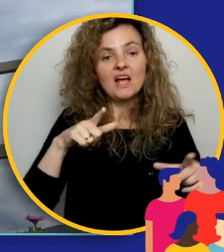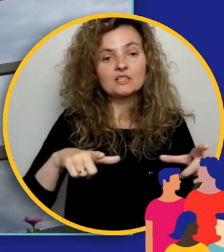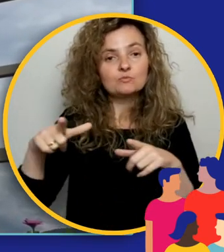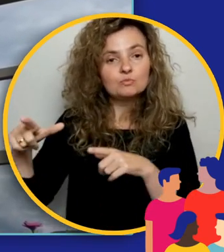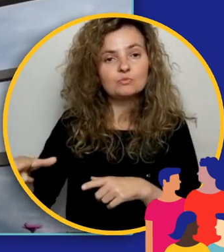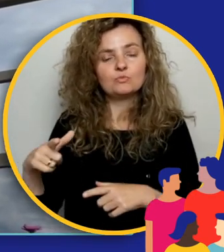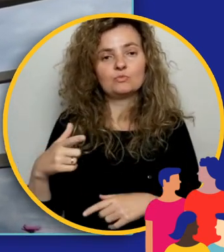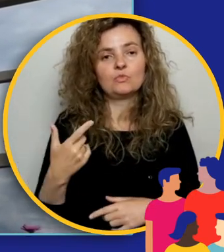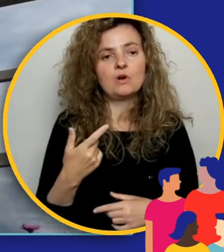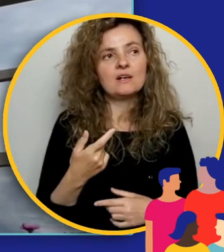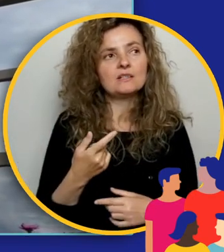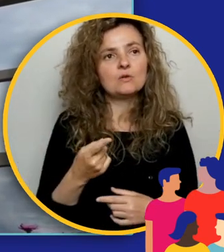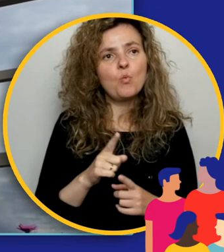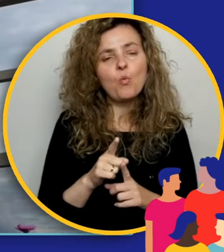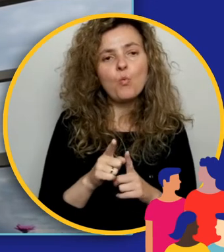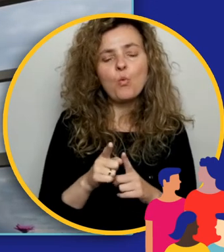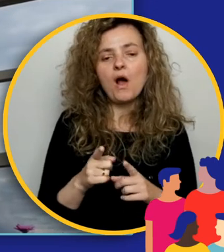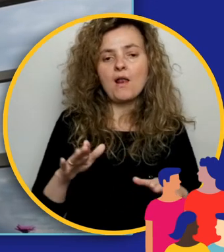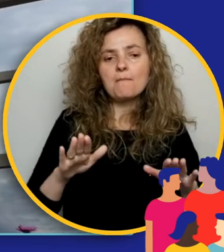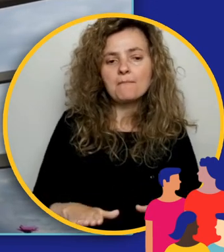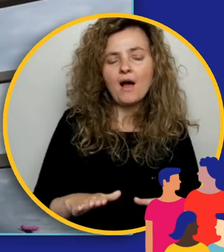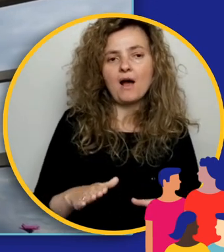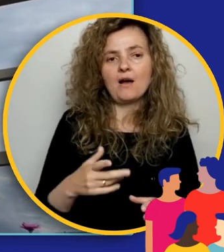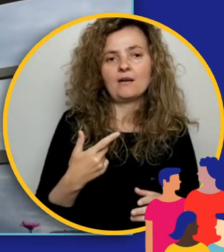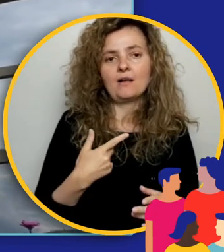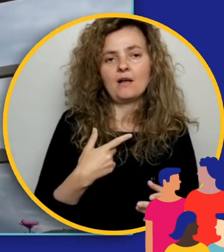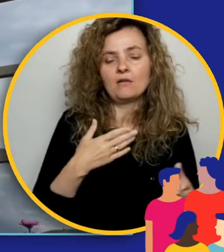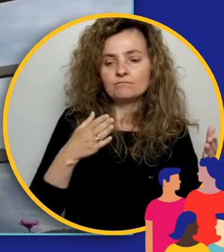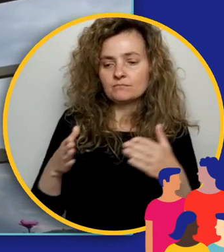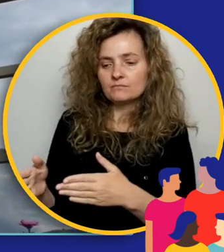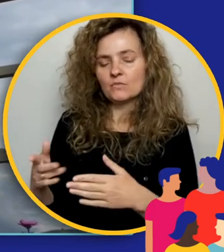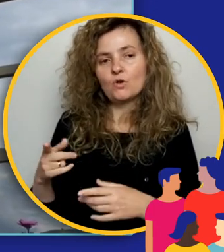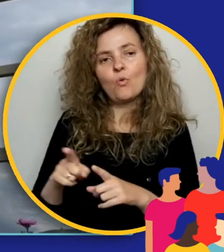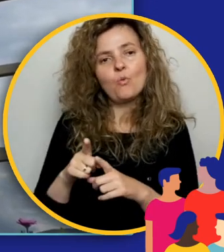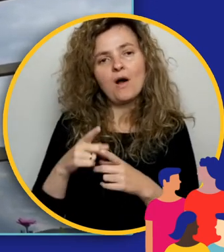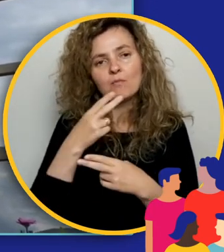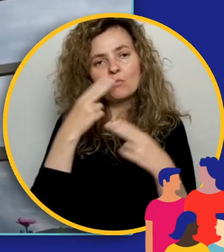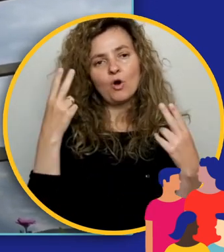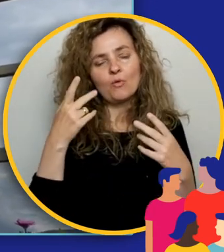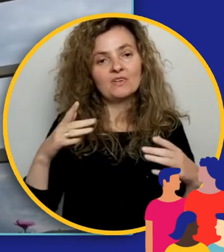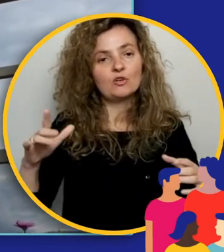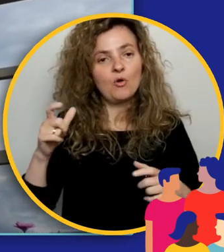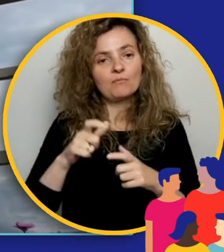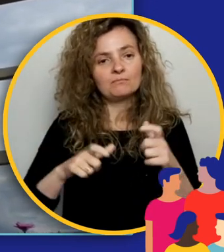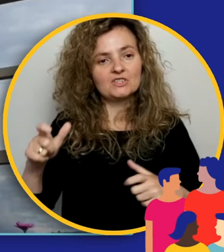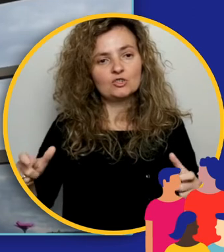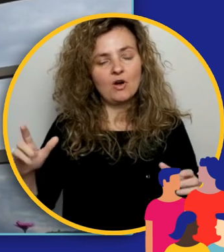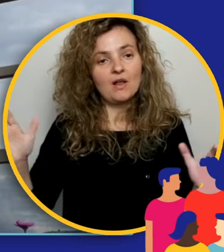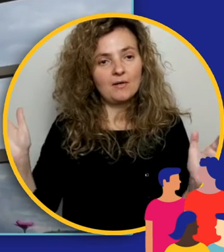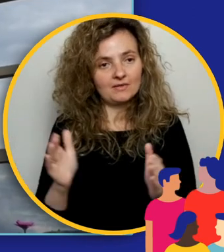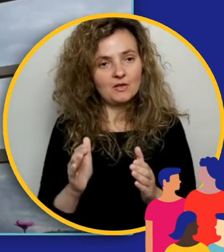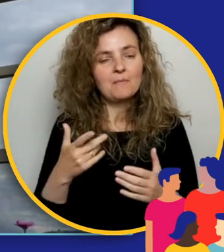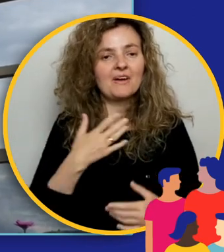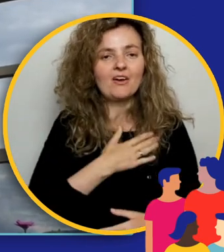que es se pare en un poquito como en estos casos y que se dediquen a público como nos que somos muy